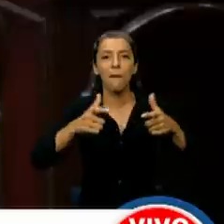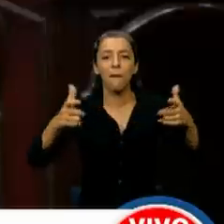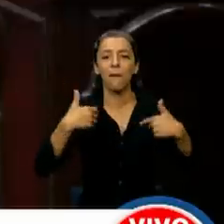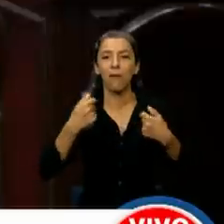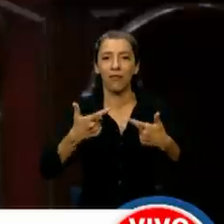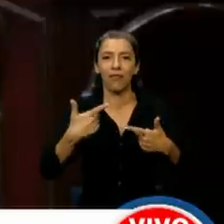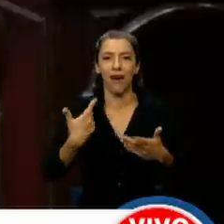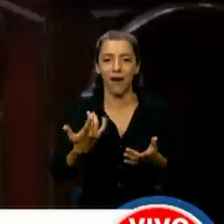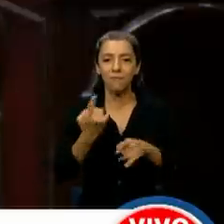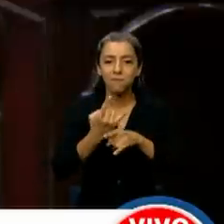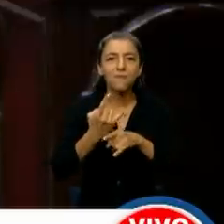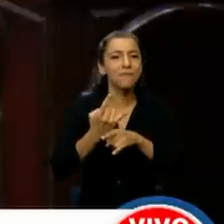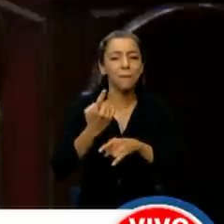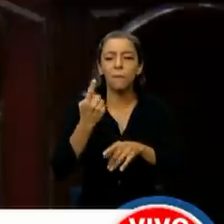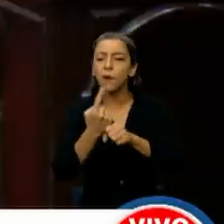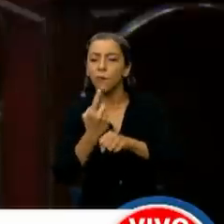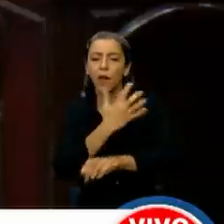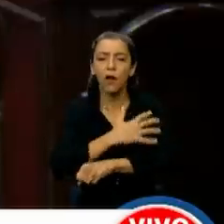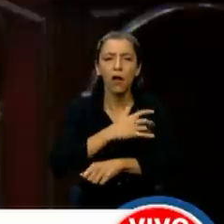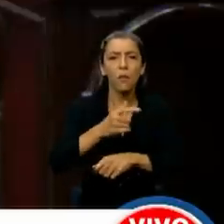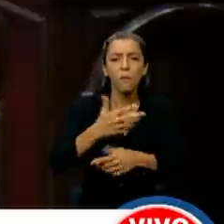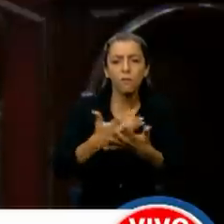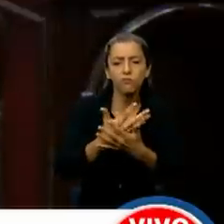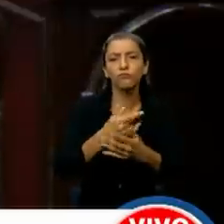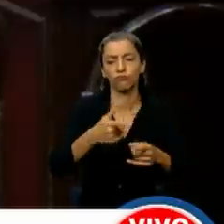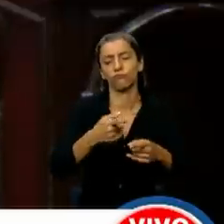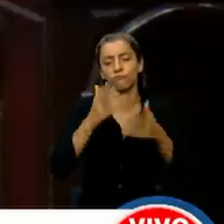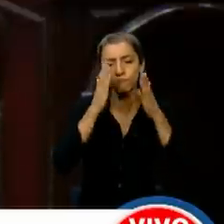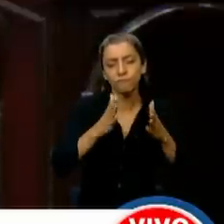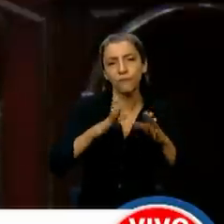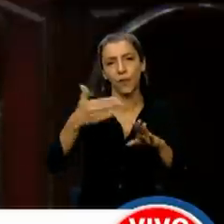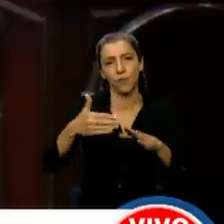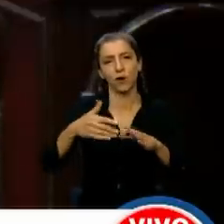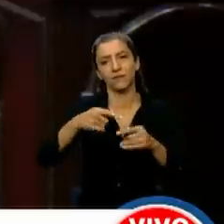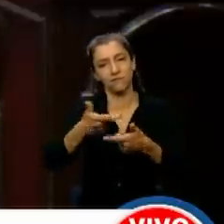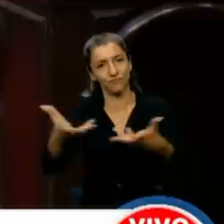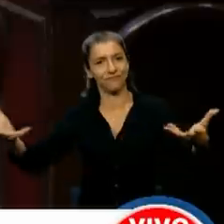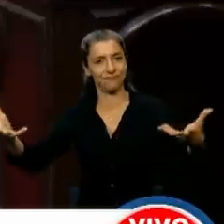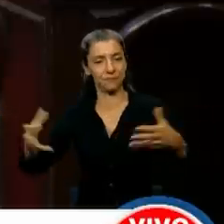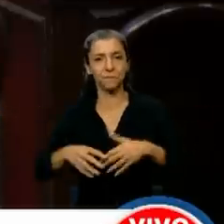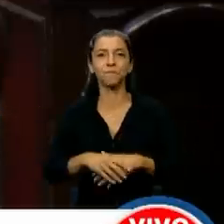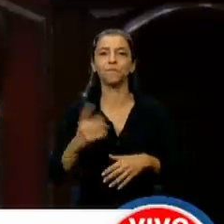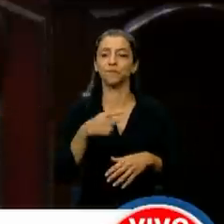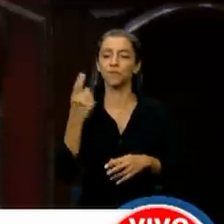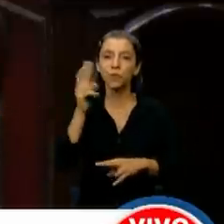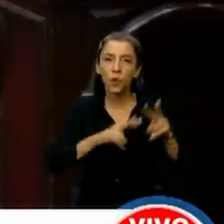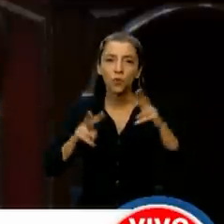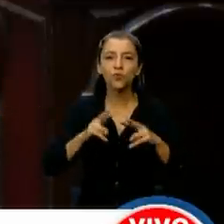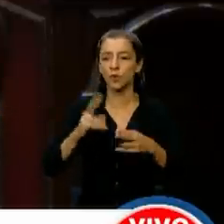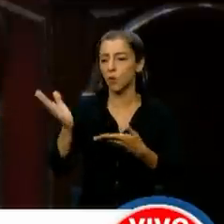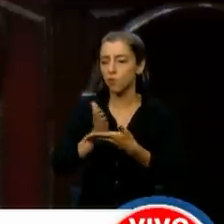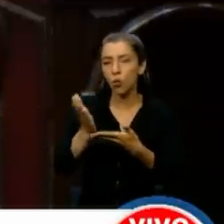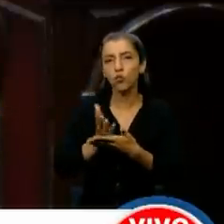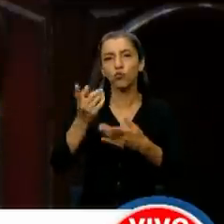por garantizar la racionalidad de la inversión pública por garantizar el uso social y productivo de los